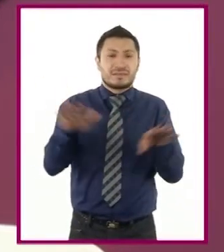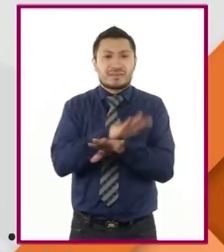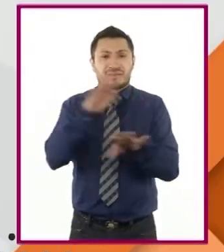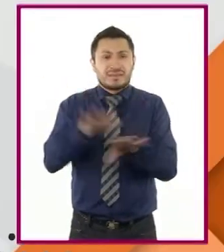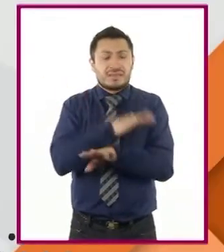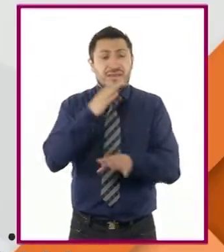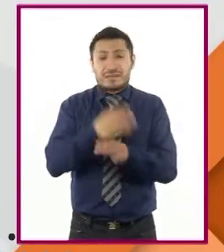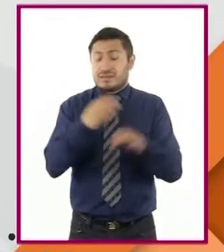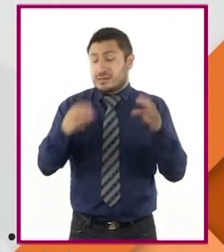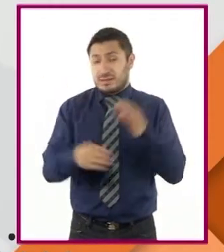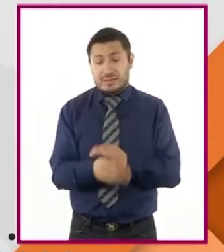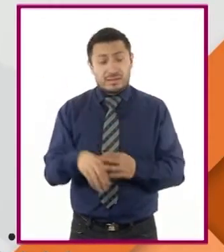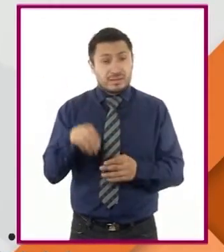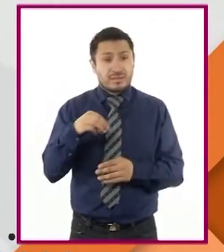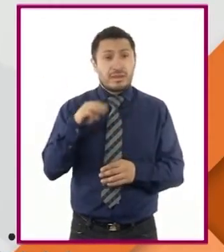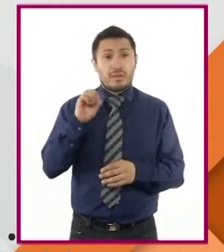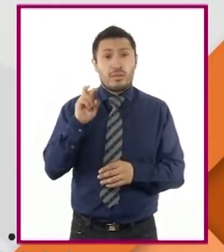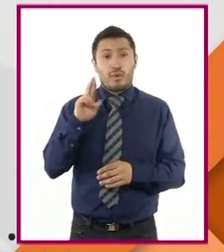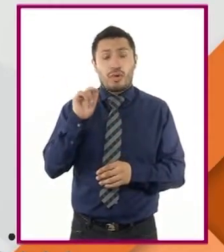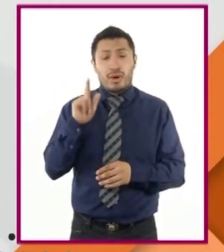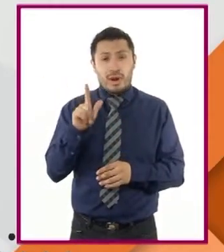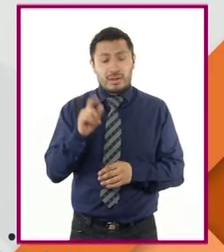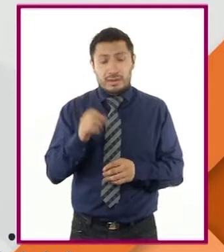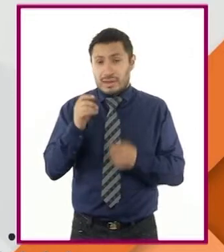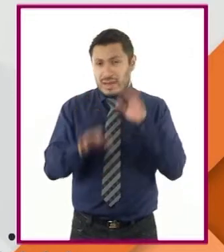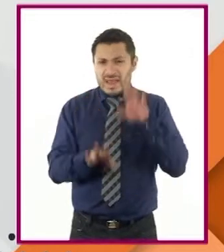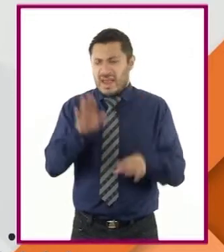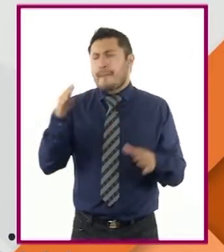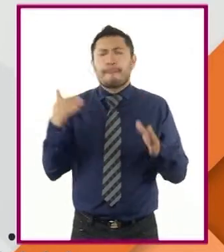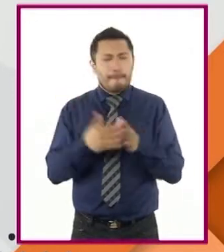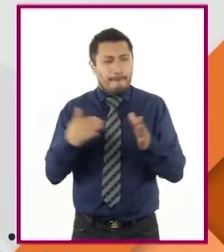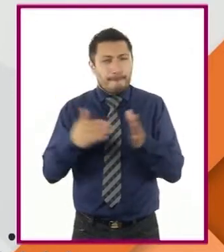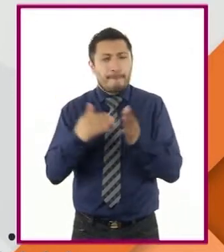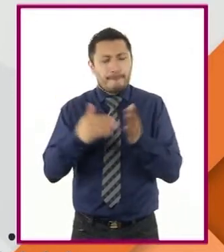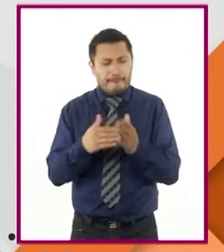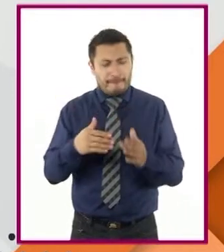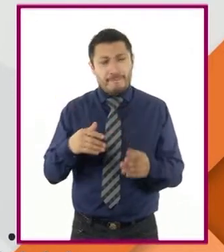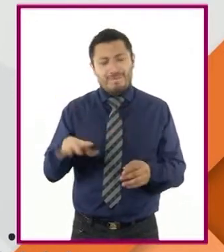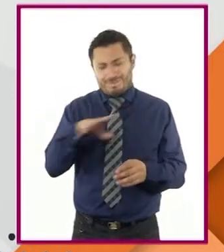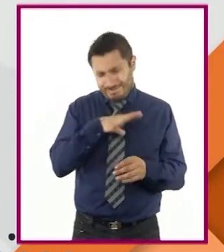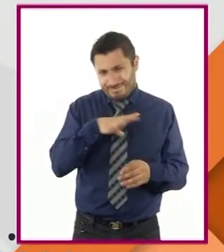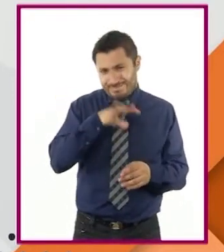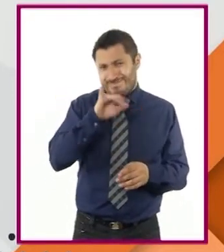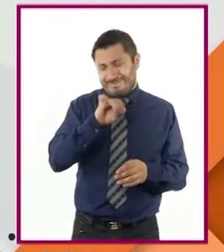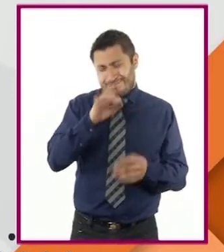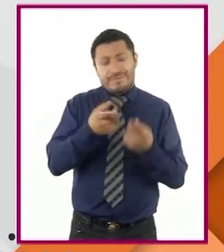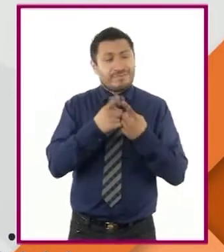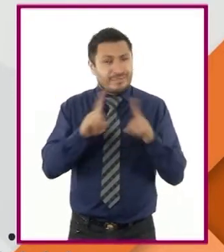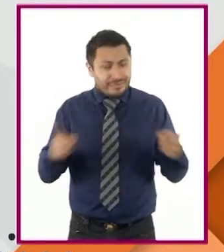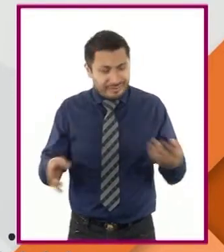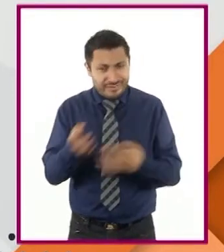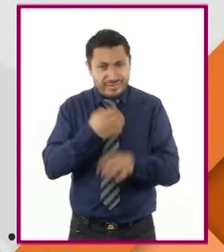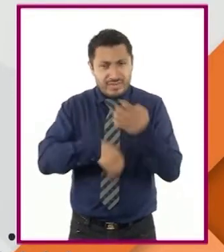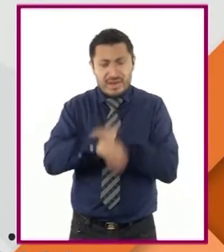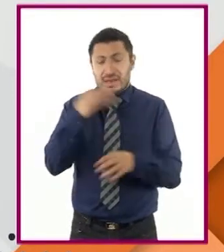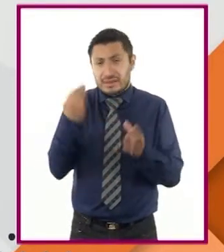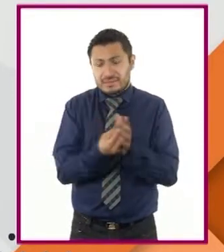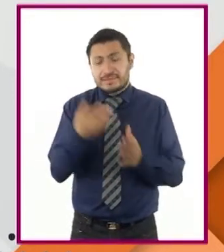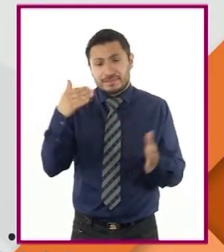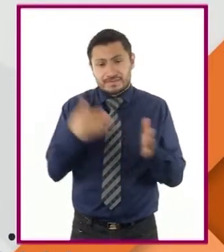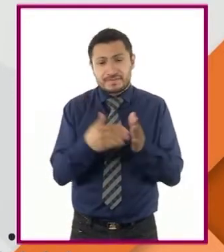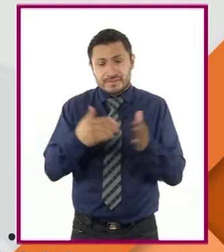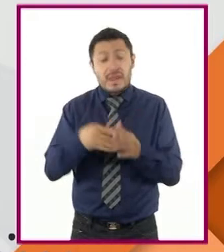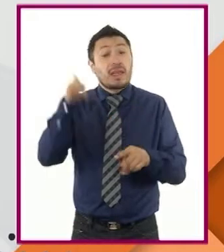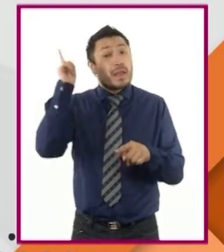moral. Los pocos obstáculos que permanecerían en el camino del claro desarrollo de la empresa privada serían